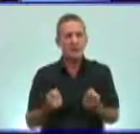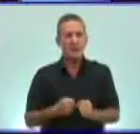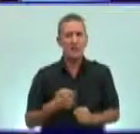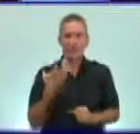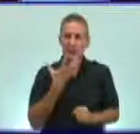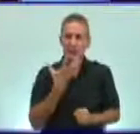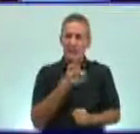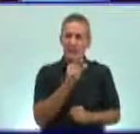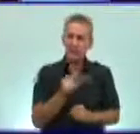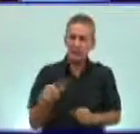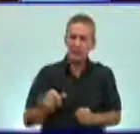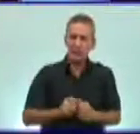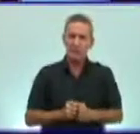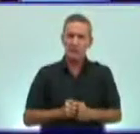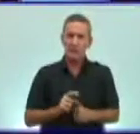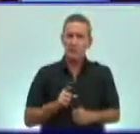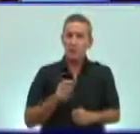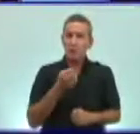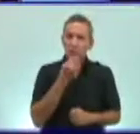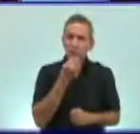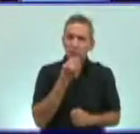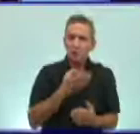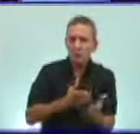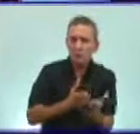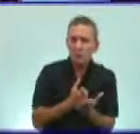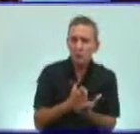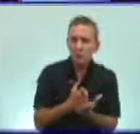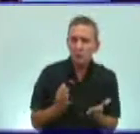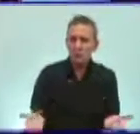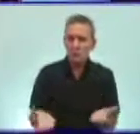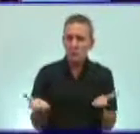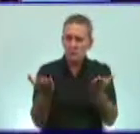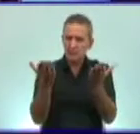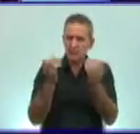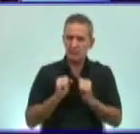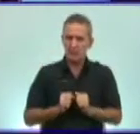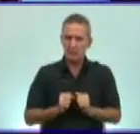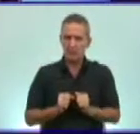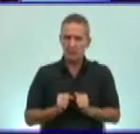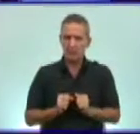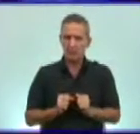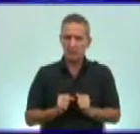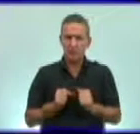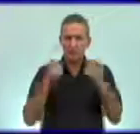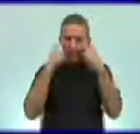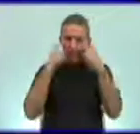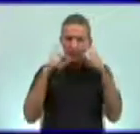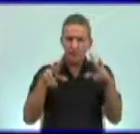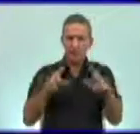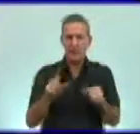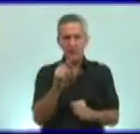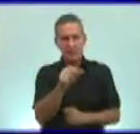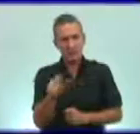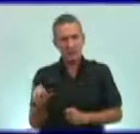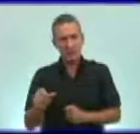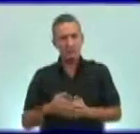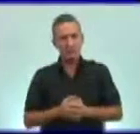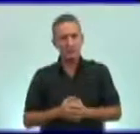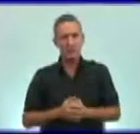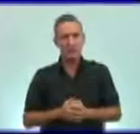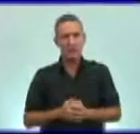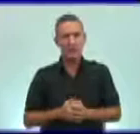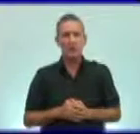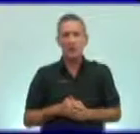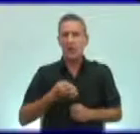esa perspectiva no es posible continuar el desarrollo de la existencia humana. Dichos estos